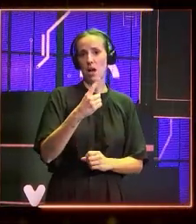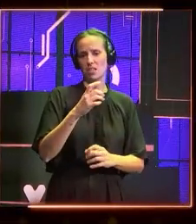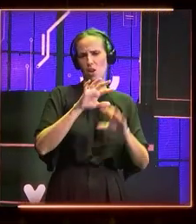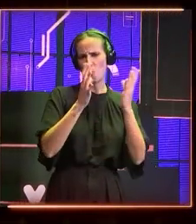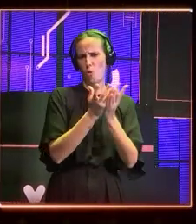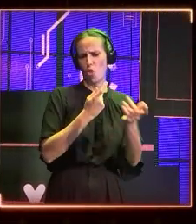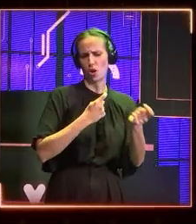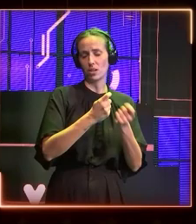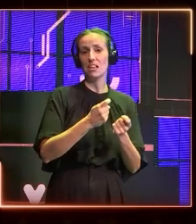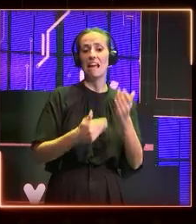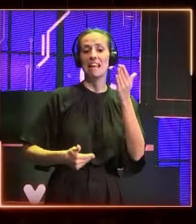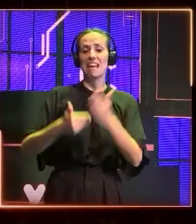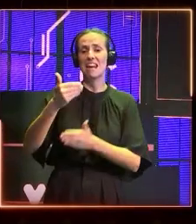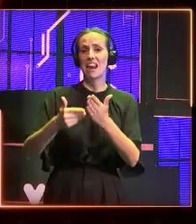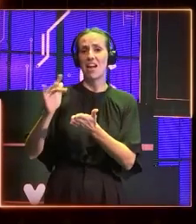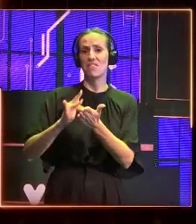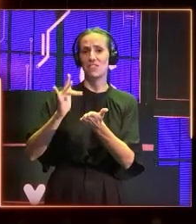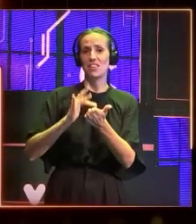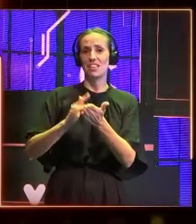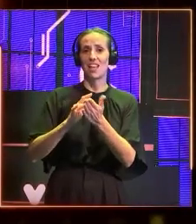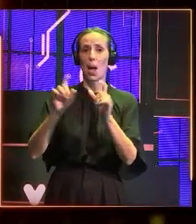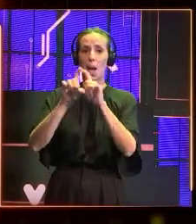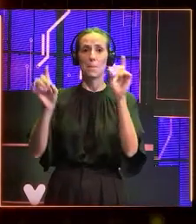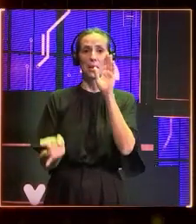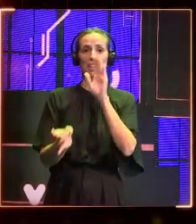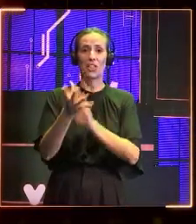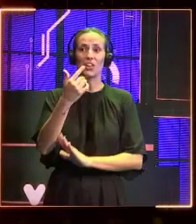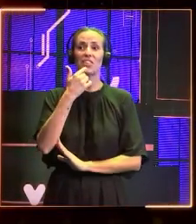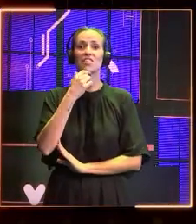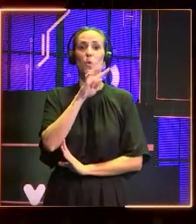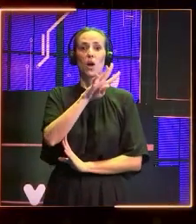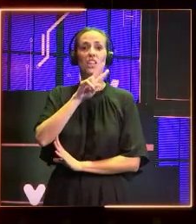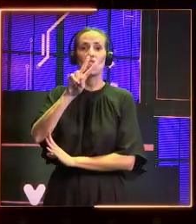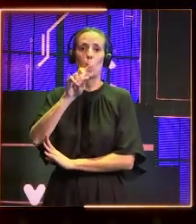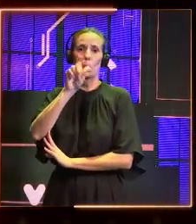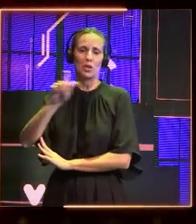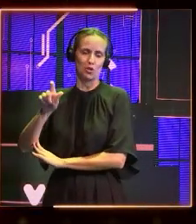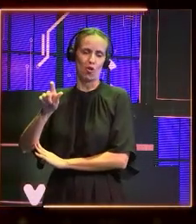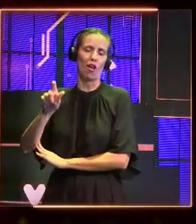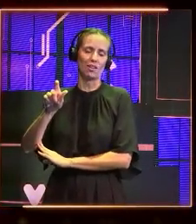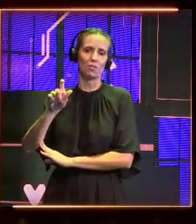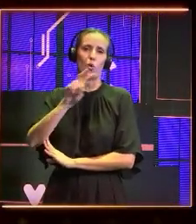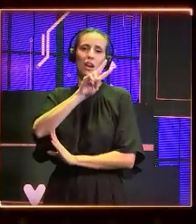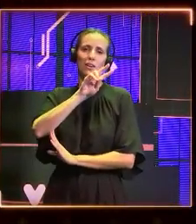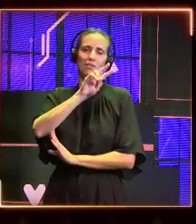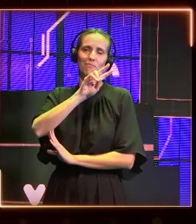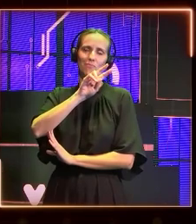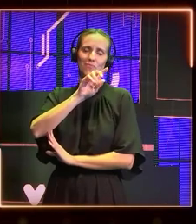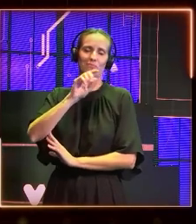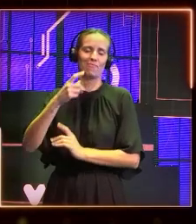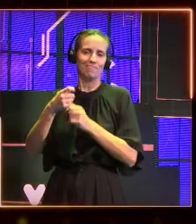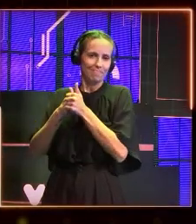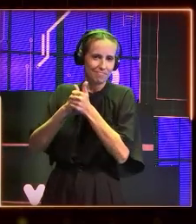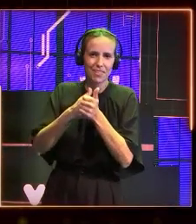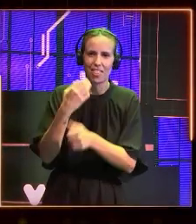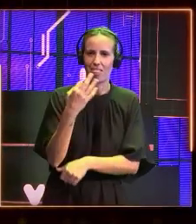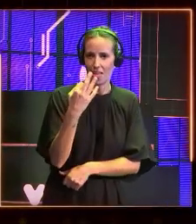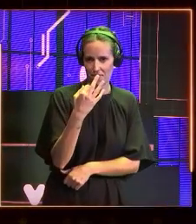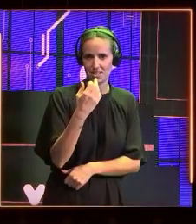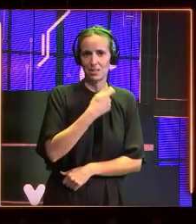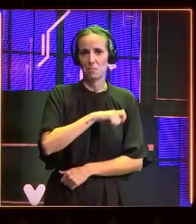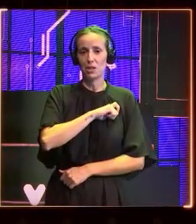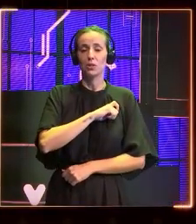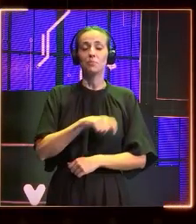emprendedores es uno de los 42 milenial españoles a los que no perder la pista él es ponente habitual en foros de